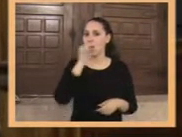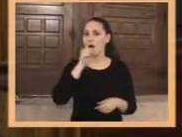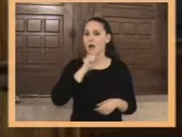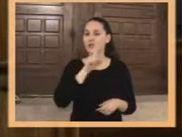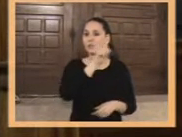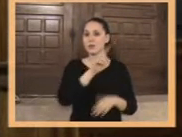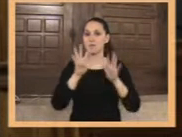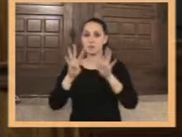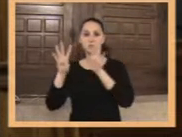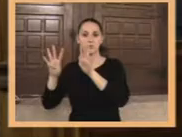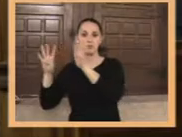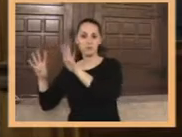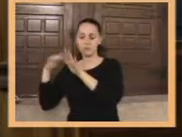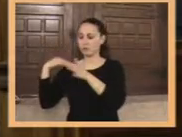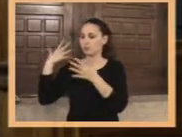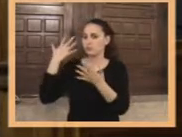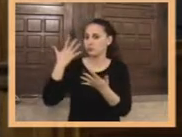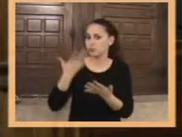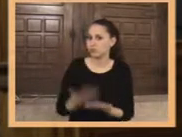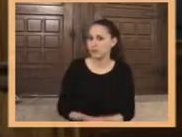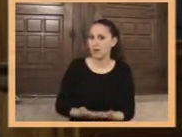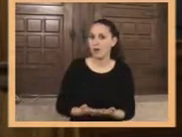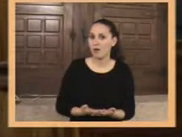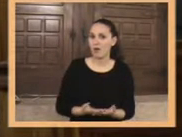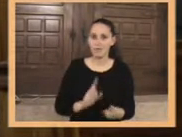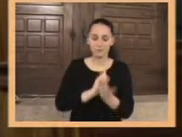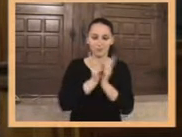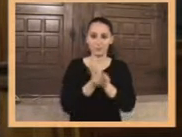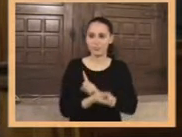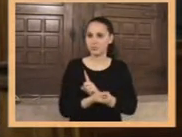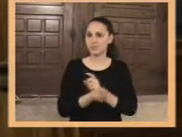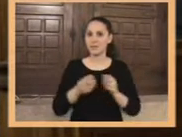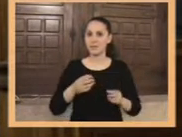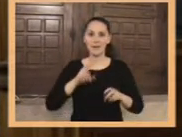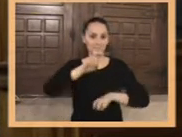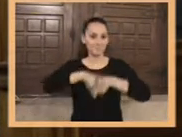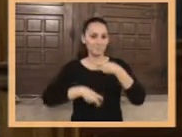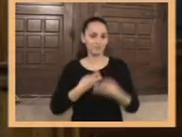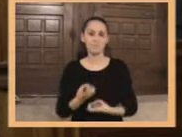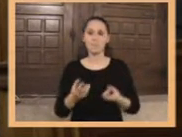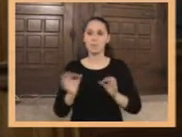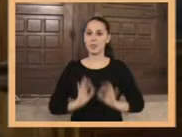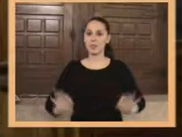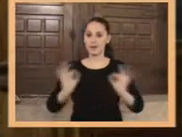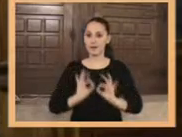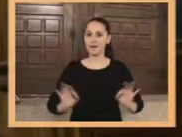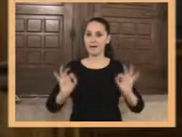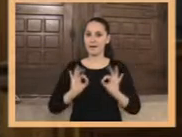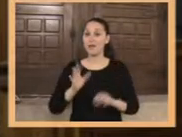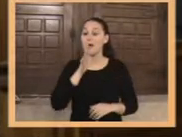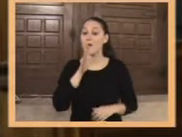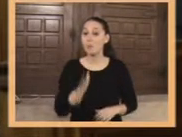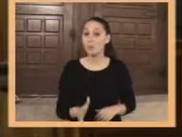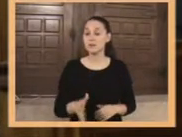99. ¿Vale? Entonces está bien. Por otro lado, pedimos que este ayuntamiento haga hincapié que se cumplan los